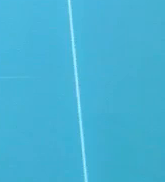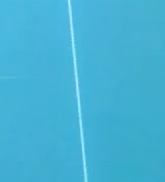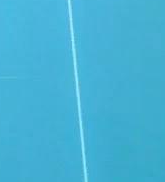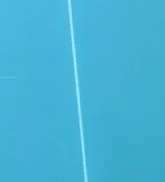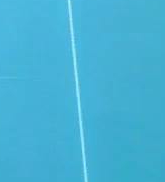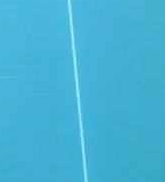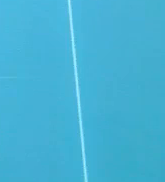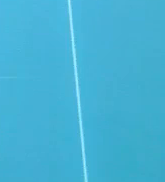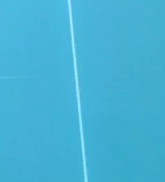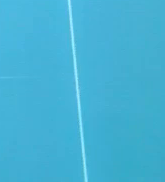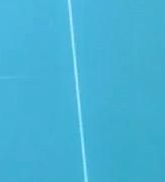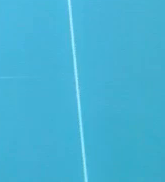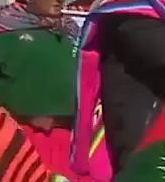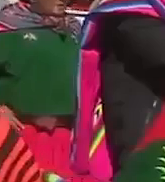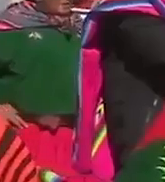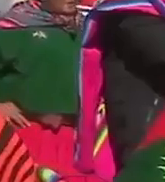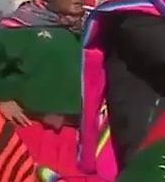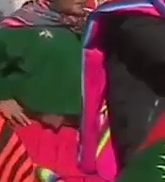su gobierno.